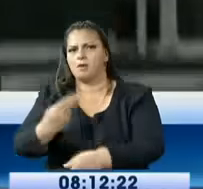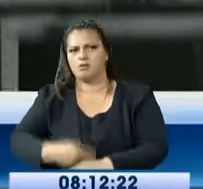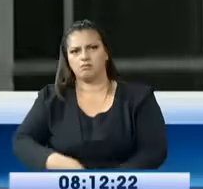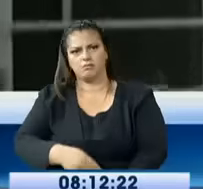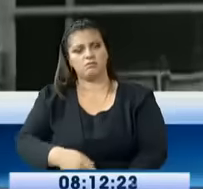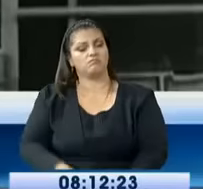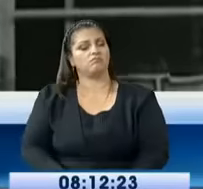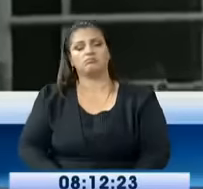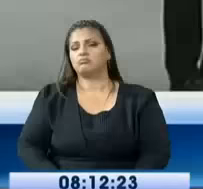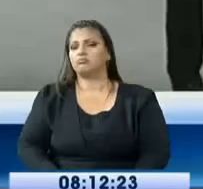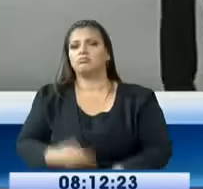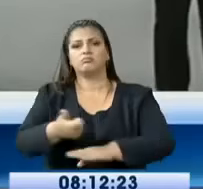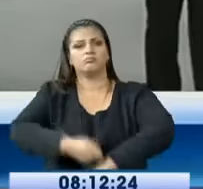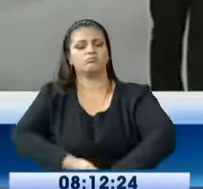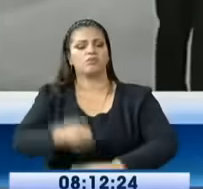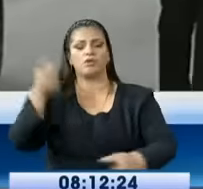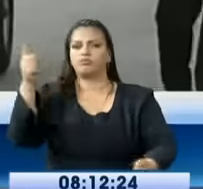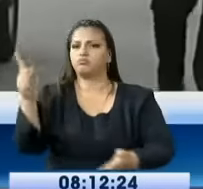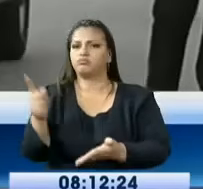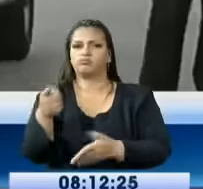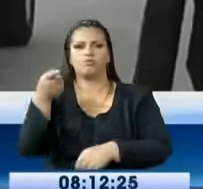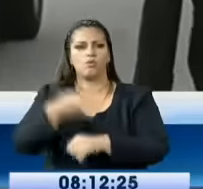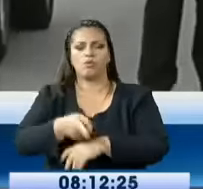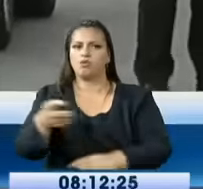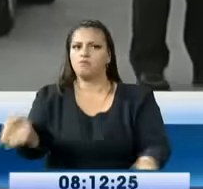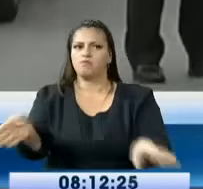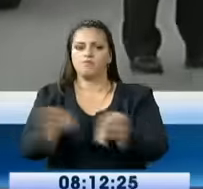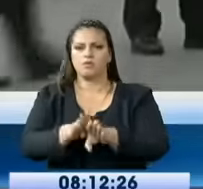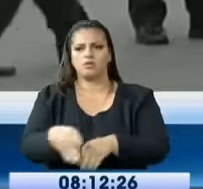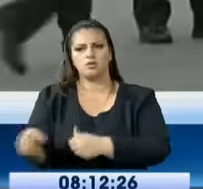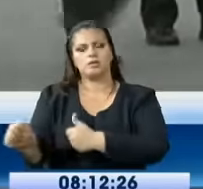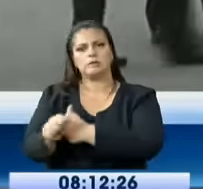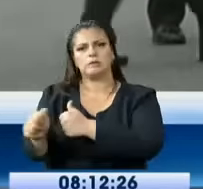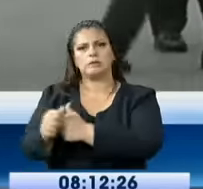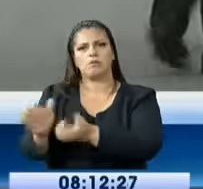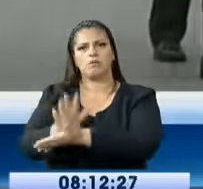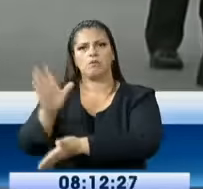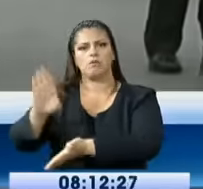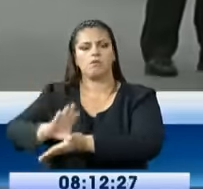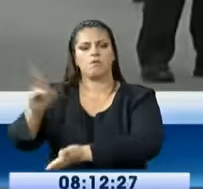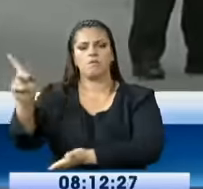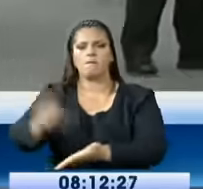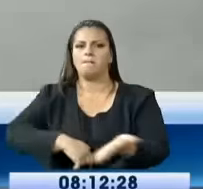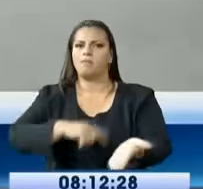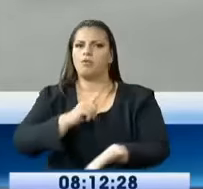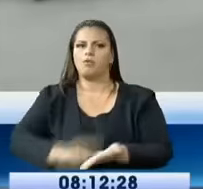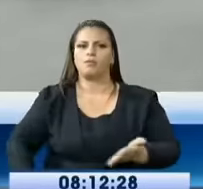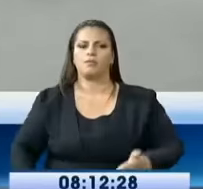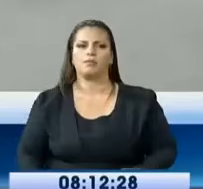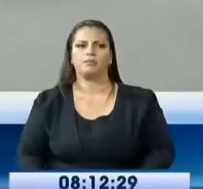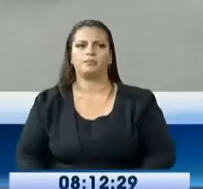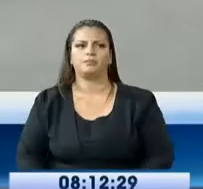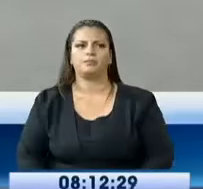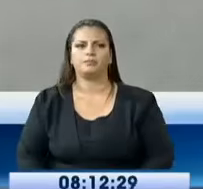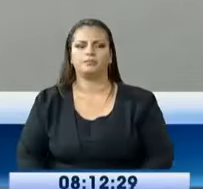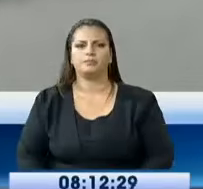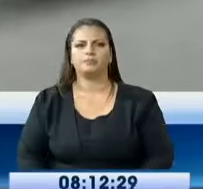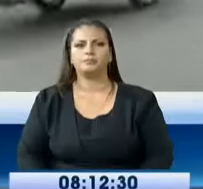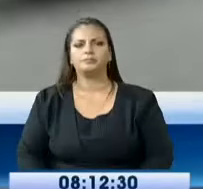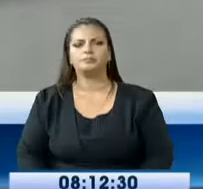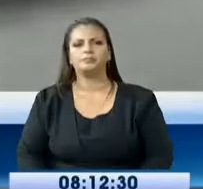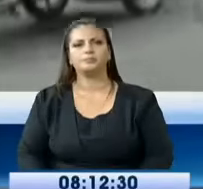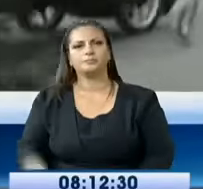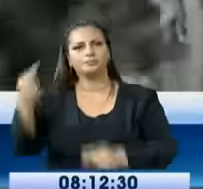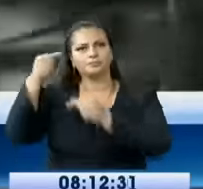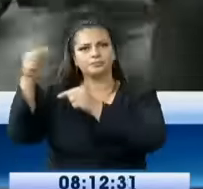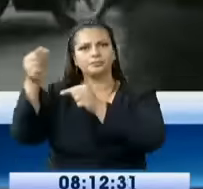negocios, cercanos a escuelas y colegios. Siguiendo la línea de lo que implementó el señor gobernador, uno